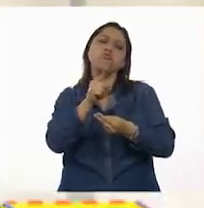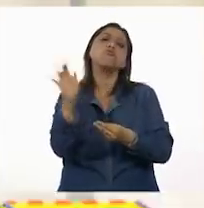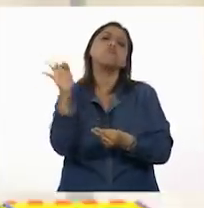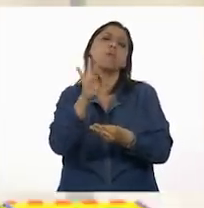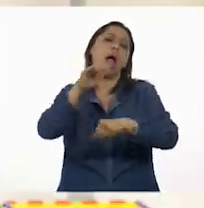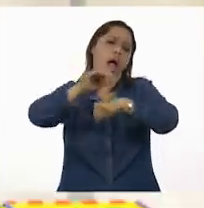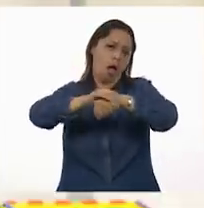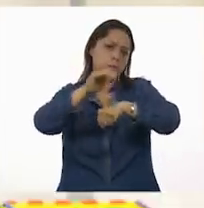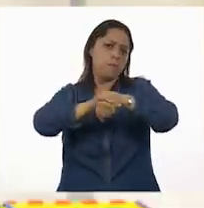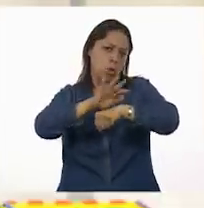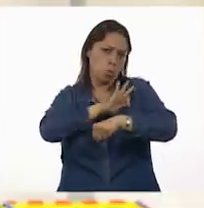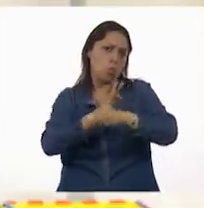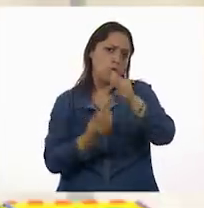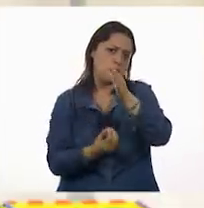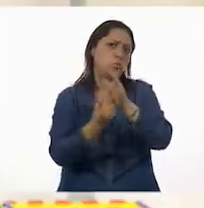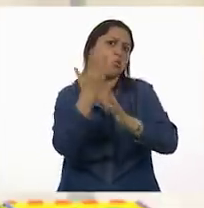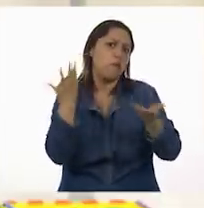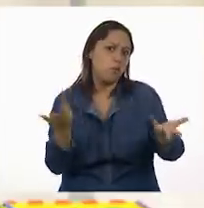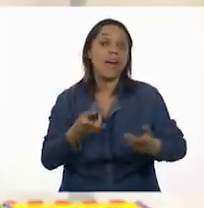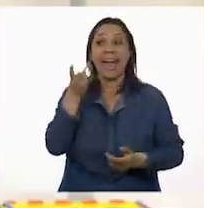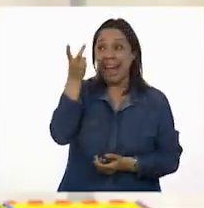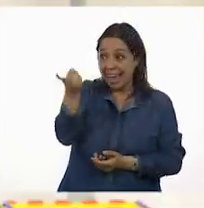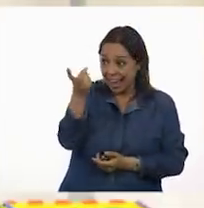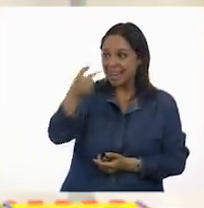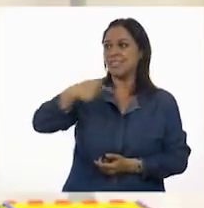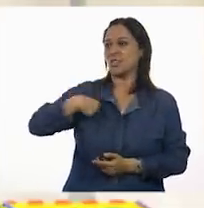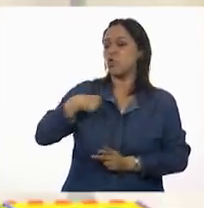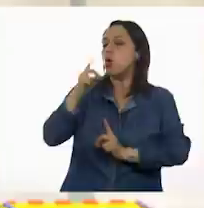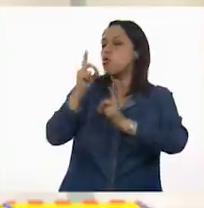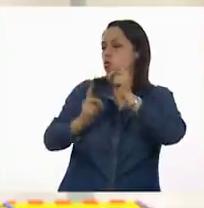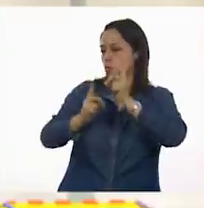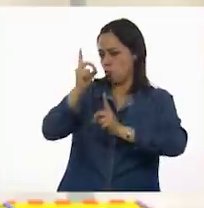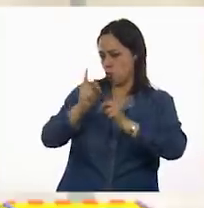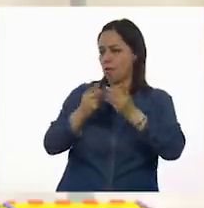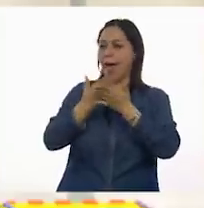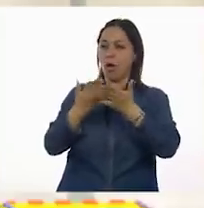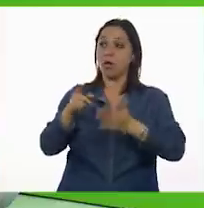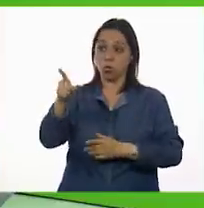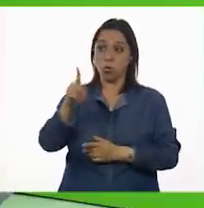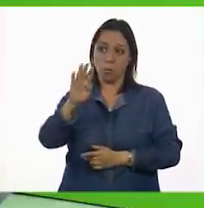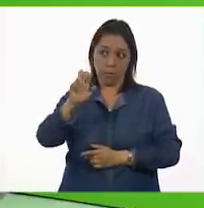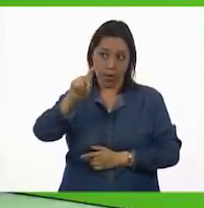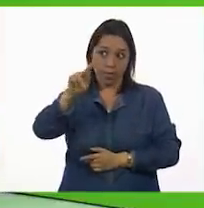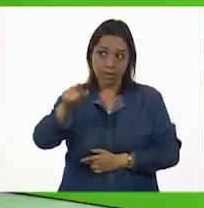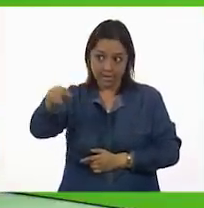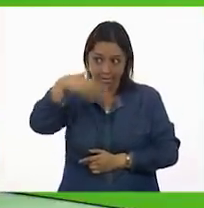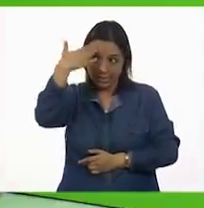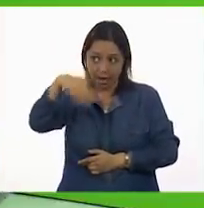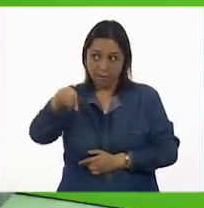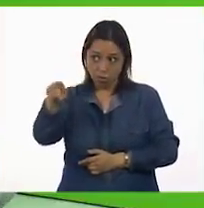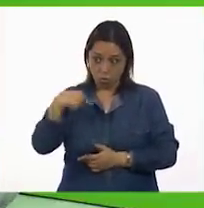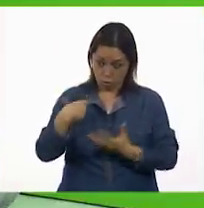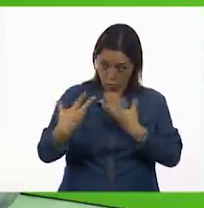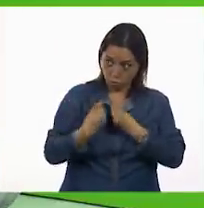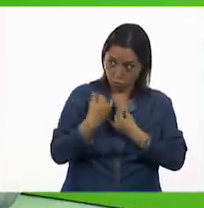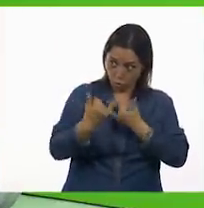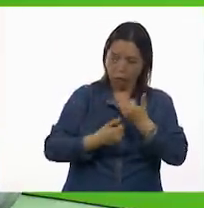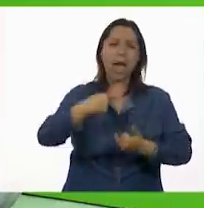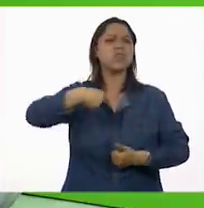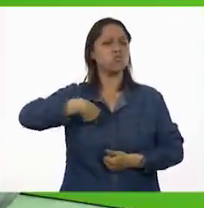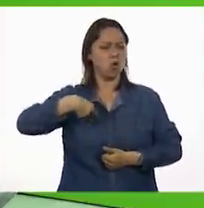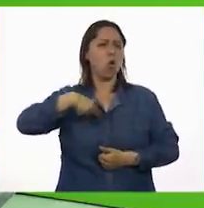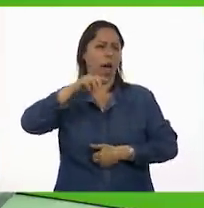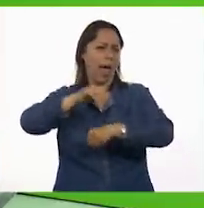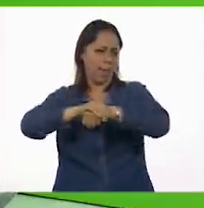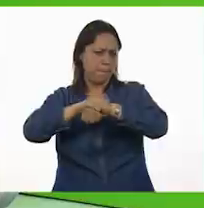Así es, Sohar. Tengo una duda. ¿Beatriz sabe que juegas conmigo? ¡Ay, sí, claro! Yo le platico